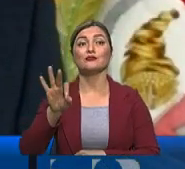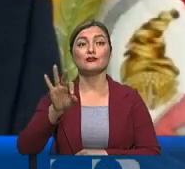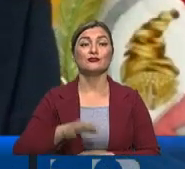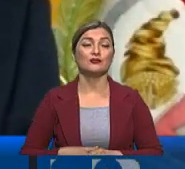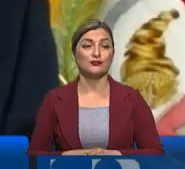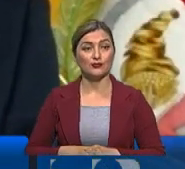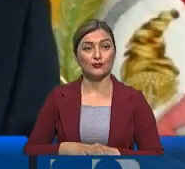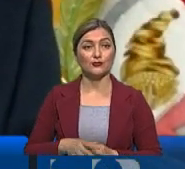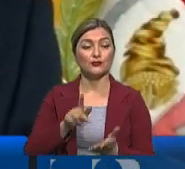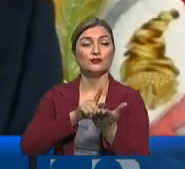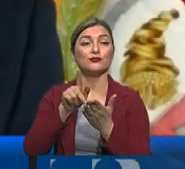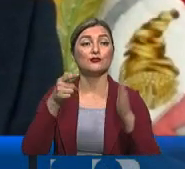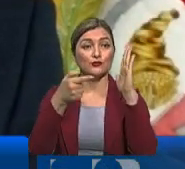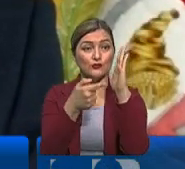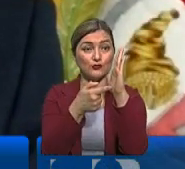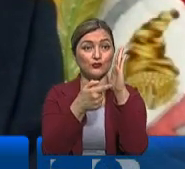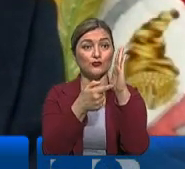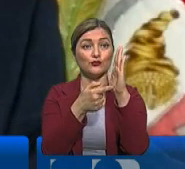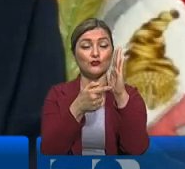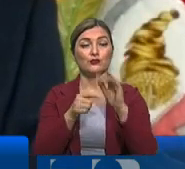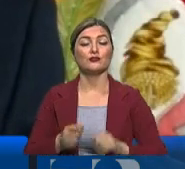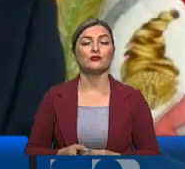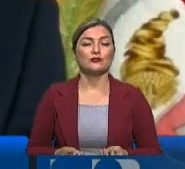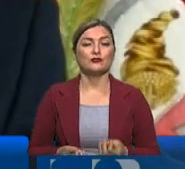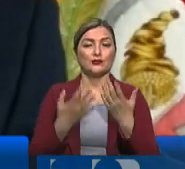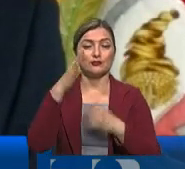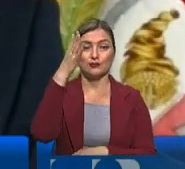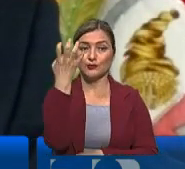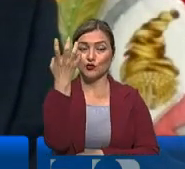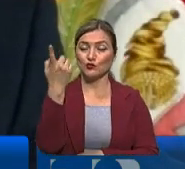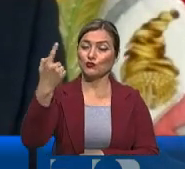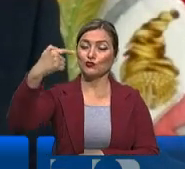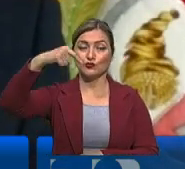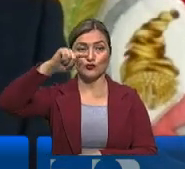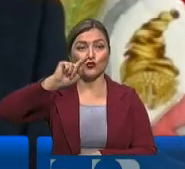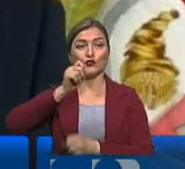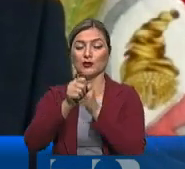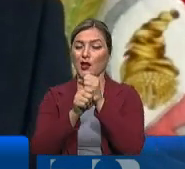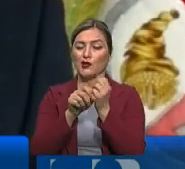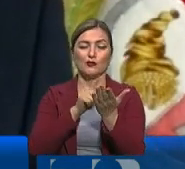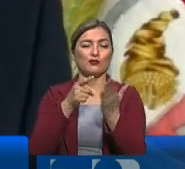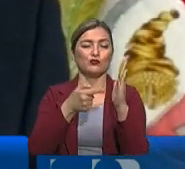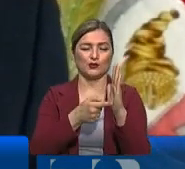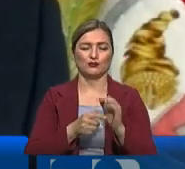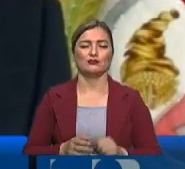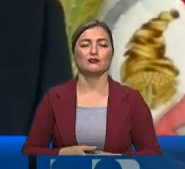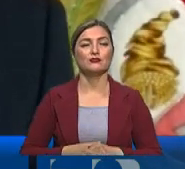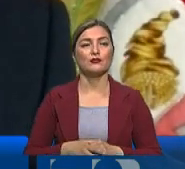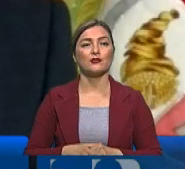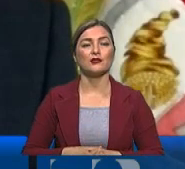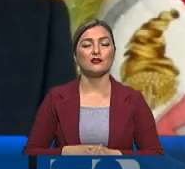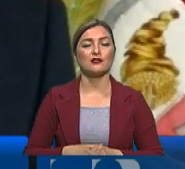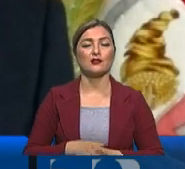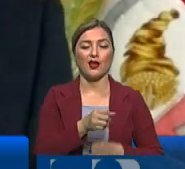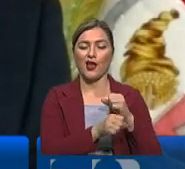hubo de pago de impuestos con alrededor de 14 millones de todo el año fiscal. En lo que